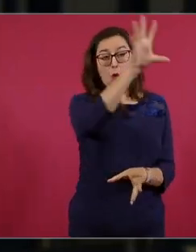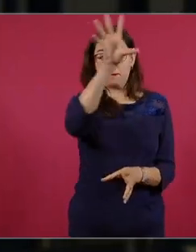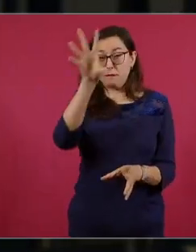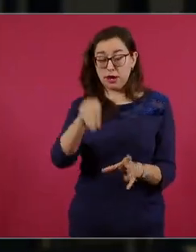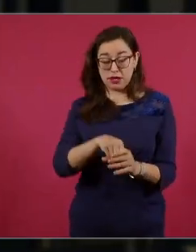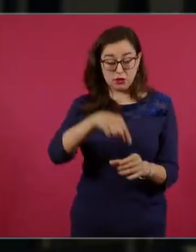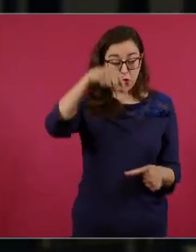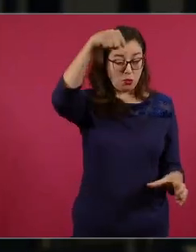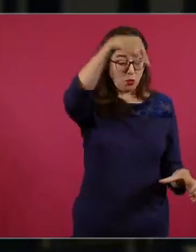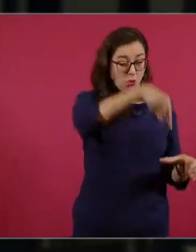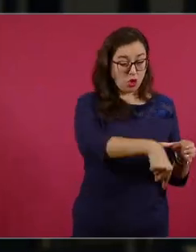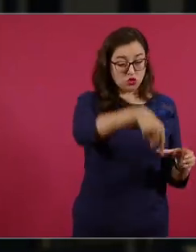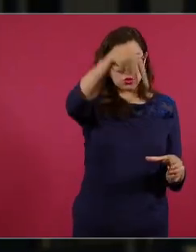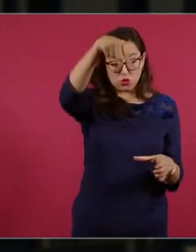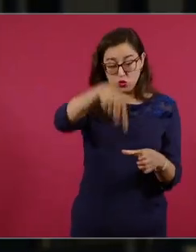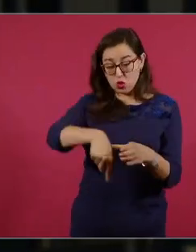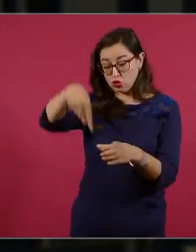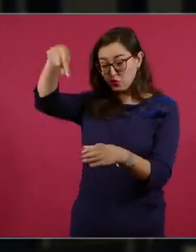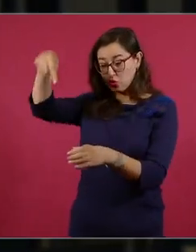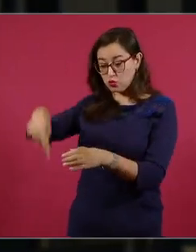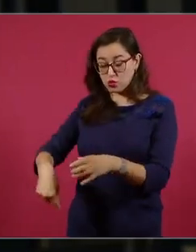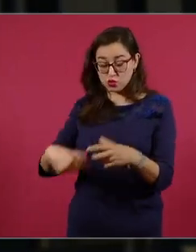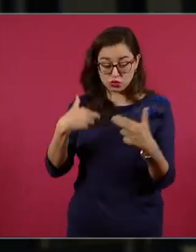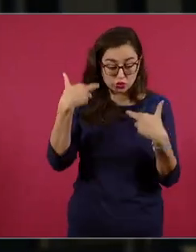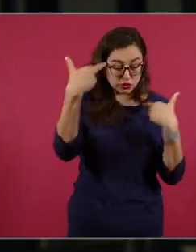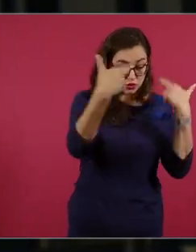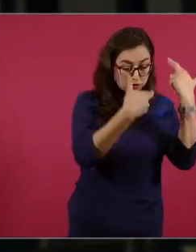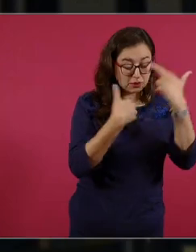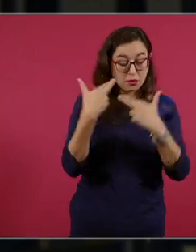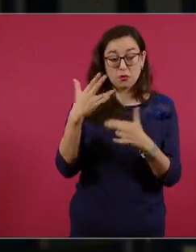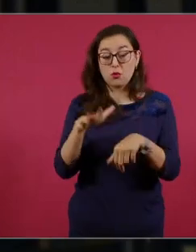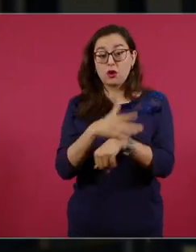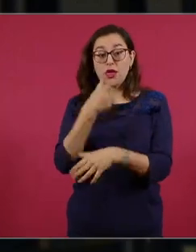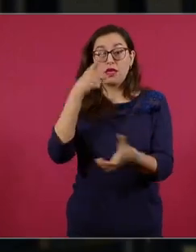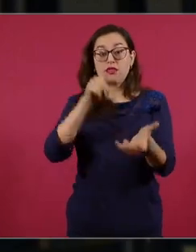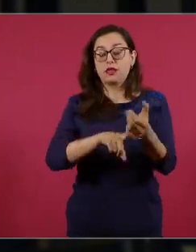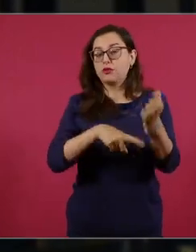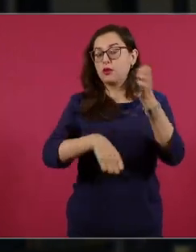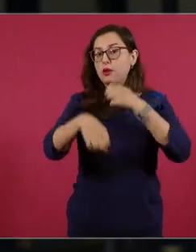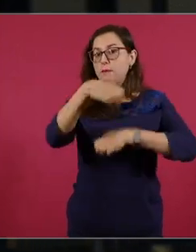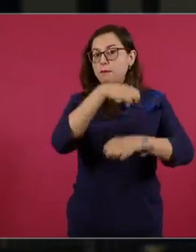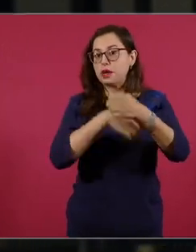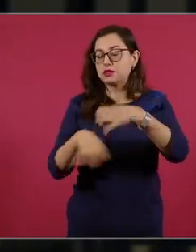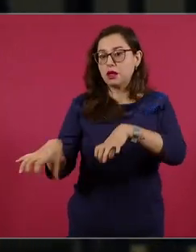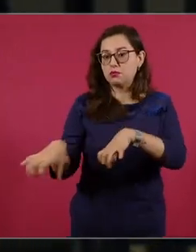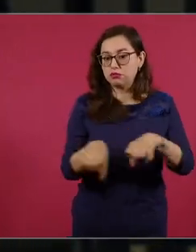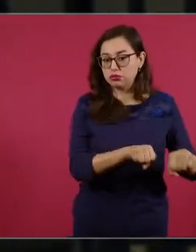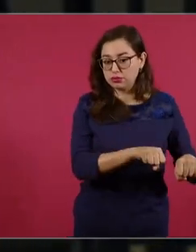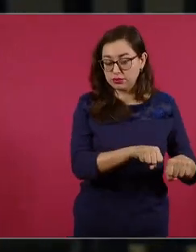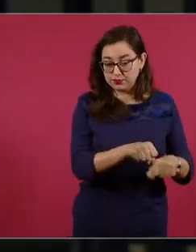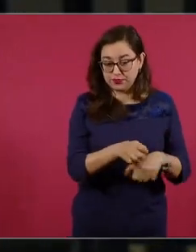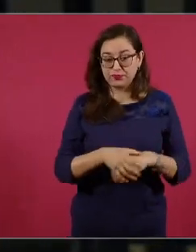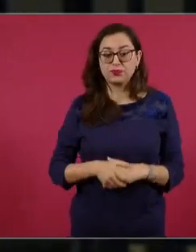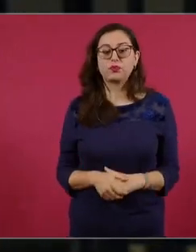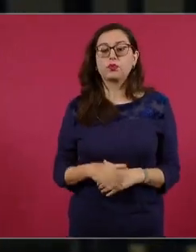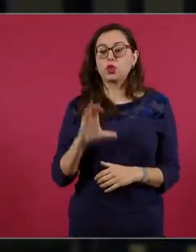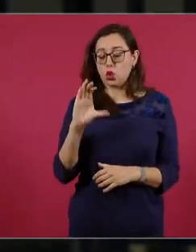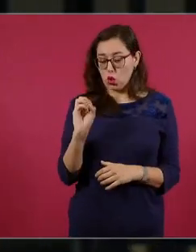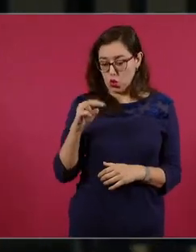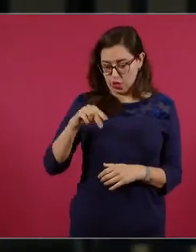pozos que están supuestamente al interior de Time Ceramics. Llegó una unidad, una camioneta con